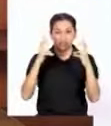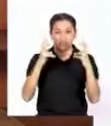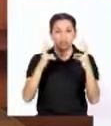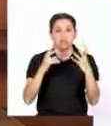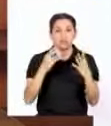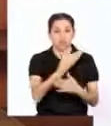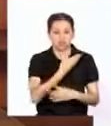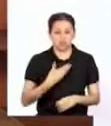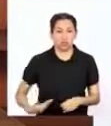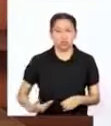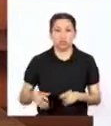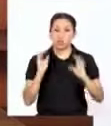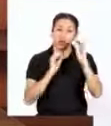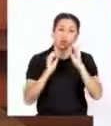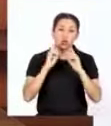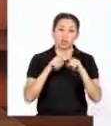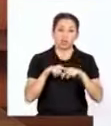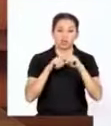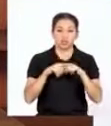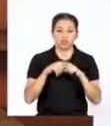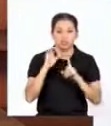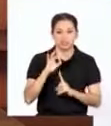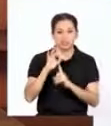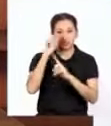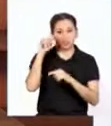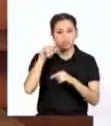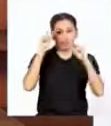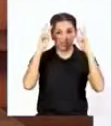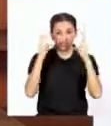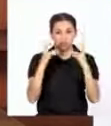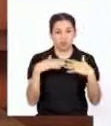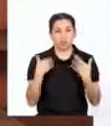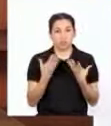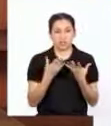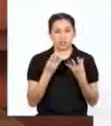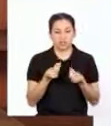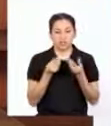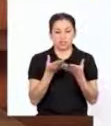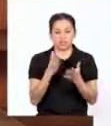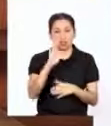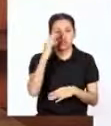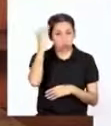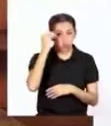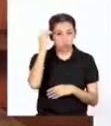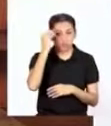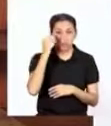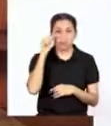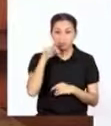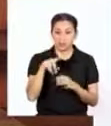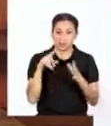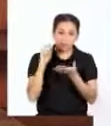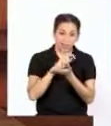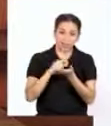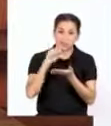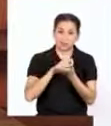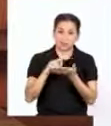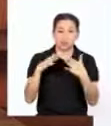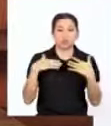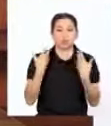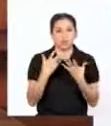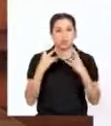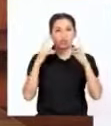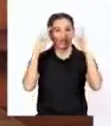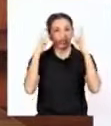asunto público elegido, o que sean especialistas en el tema y nos puedan dar su opinión. En esta actividad se